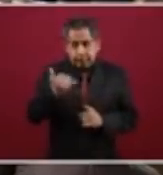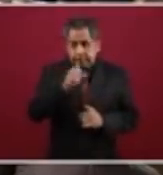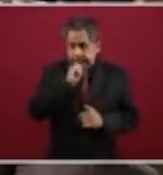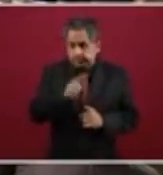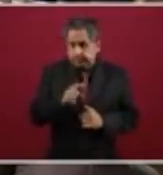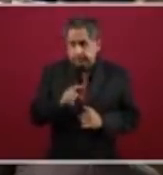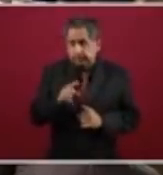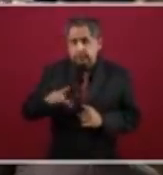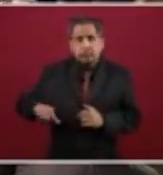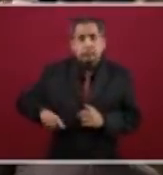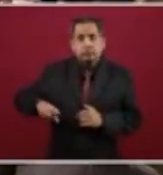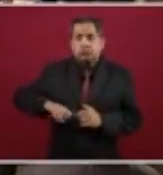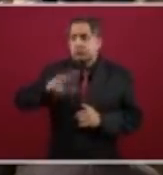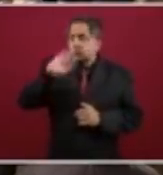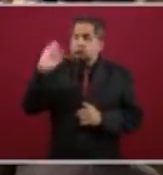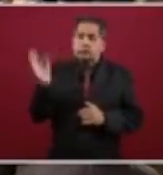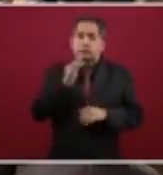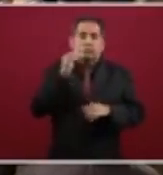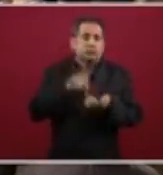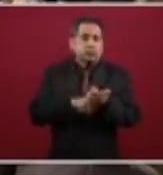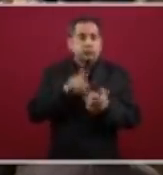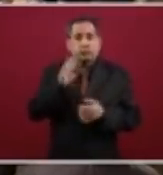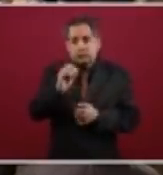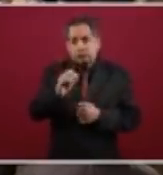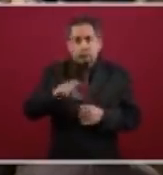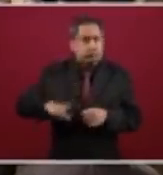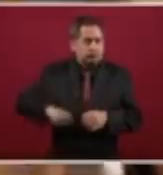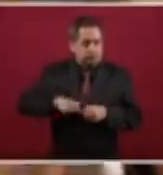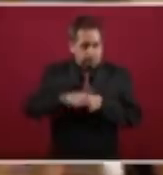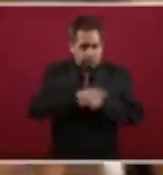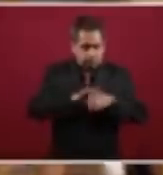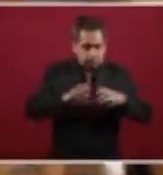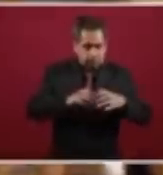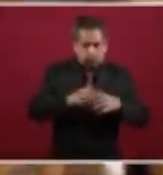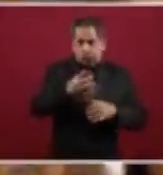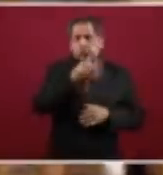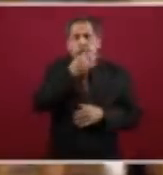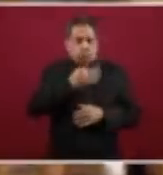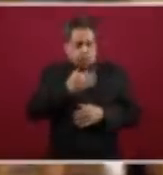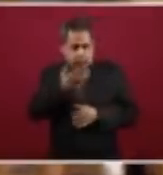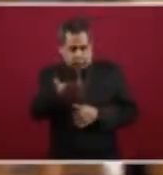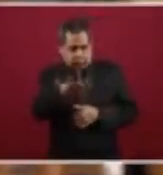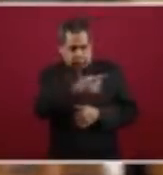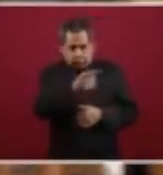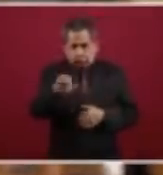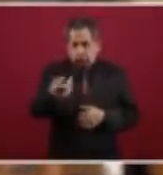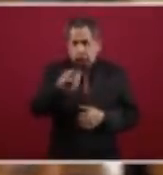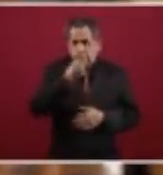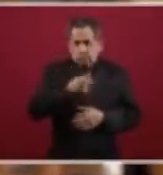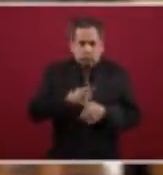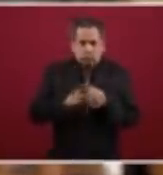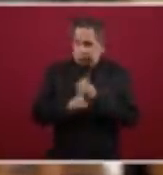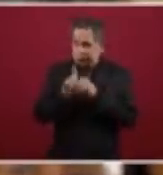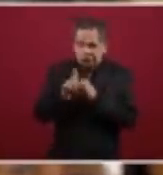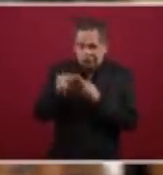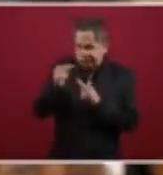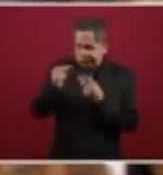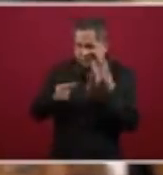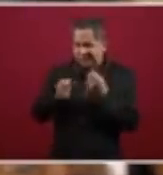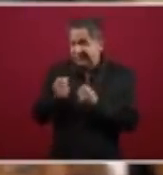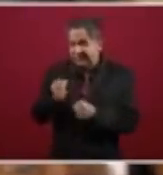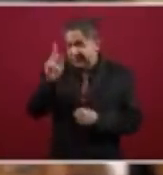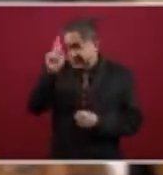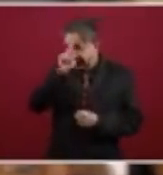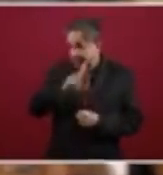al gobierno tanto federal como al gobierno local, si nos puede decir cuáles son los problemas más fuertes que han